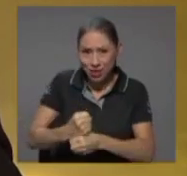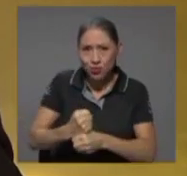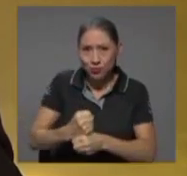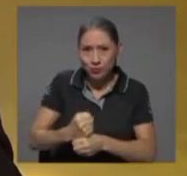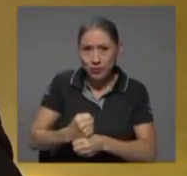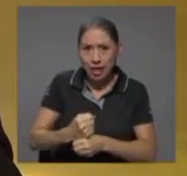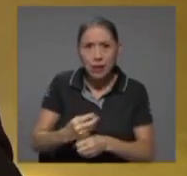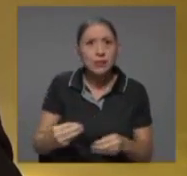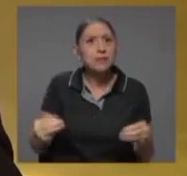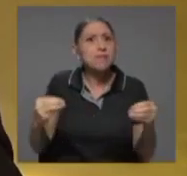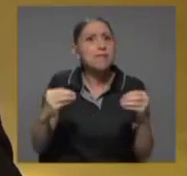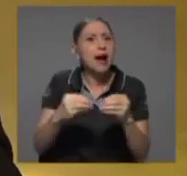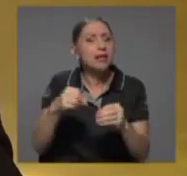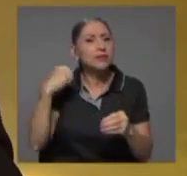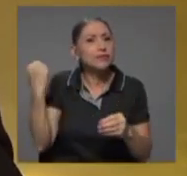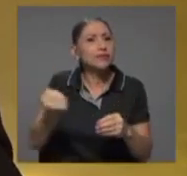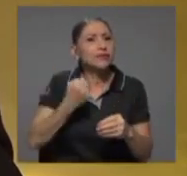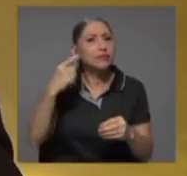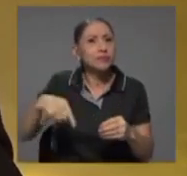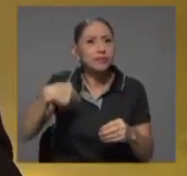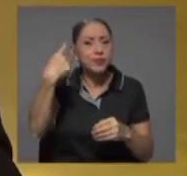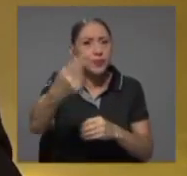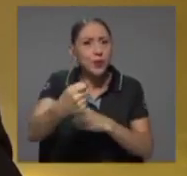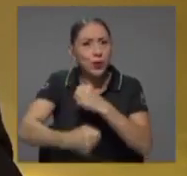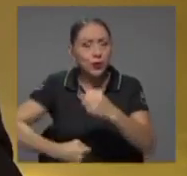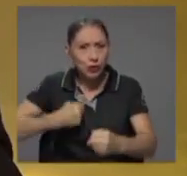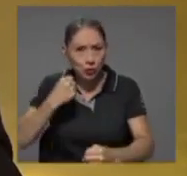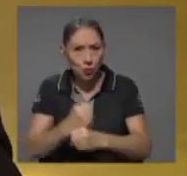agravadas el año entrante,